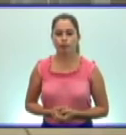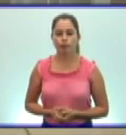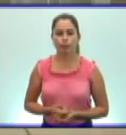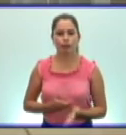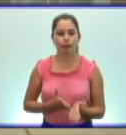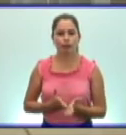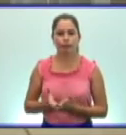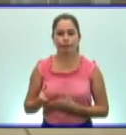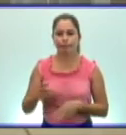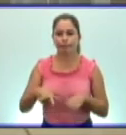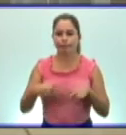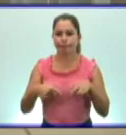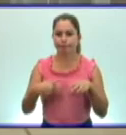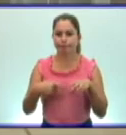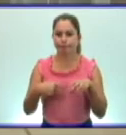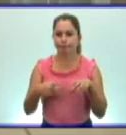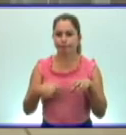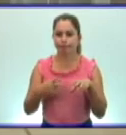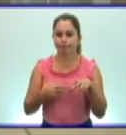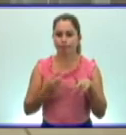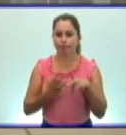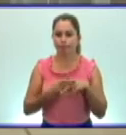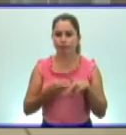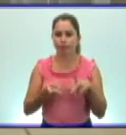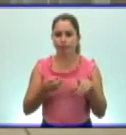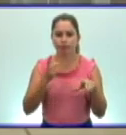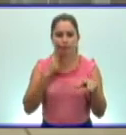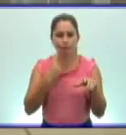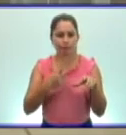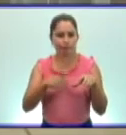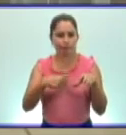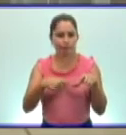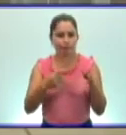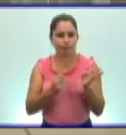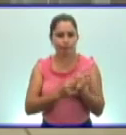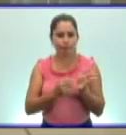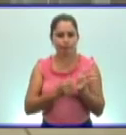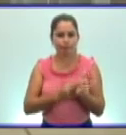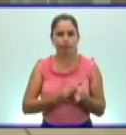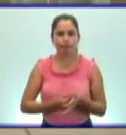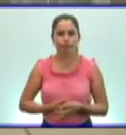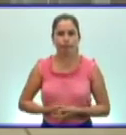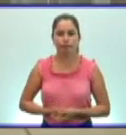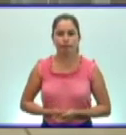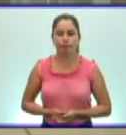Continuamos agitando para tratar de disolver el sólido.